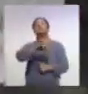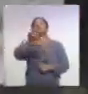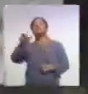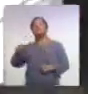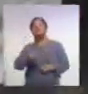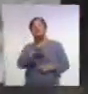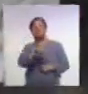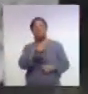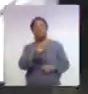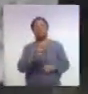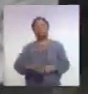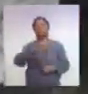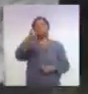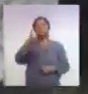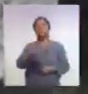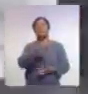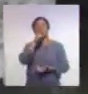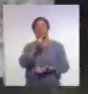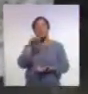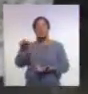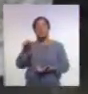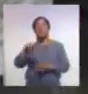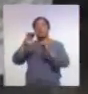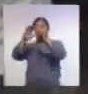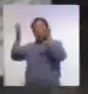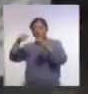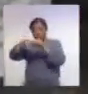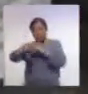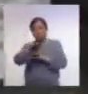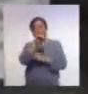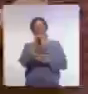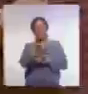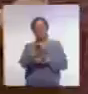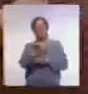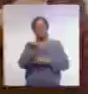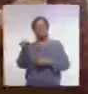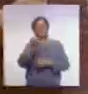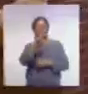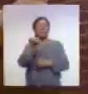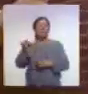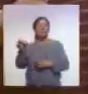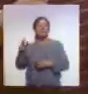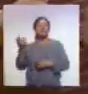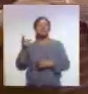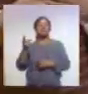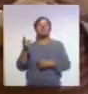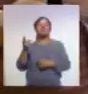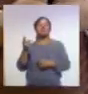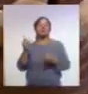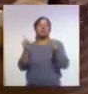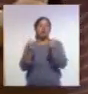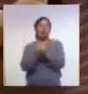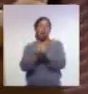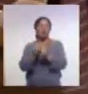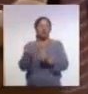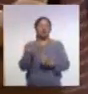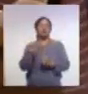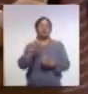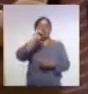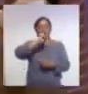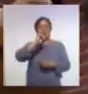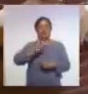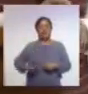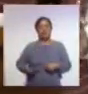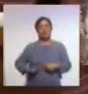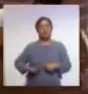Barbosa dirigirá su primer mensaje desde el Auditorio Metropolitano, acompañado de la secretaria de Gobernación, Olga Sánchez Cordero, quien acude en